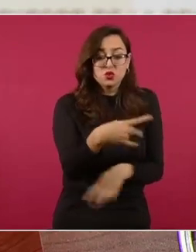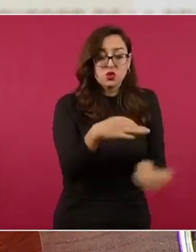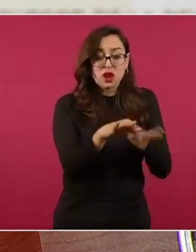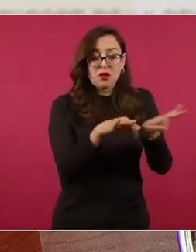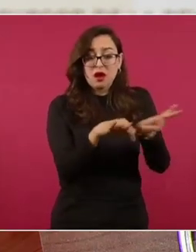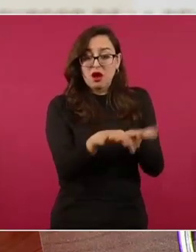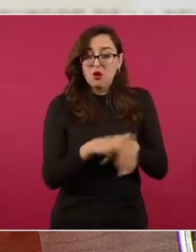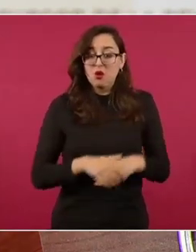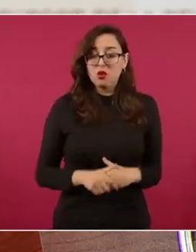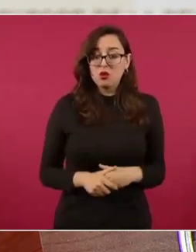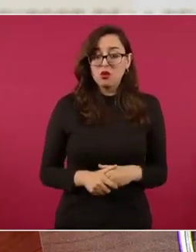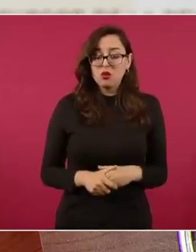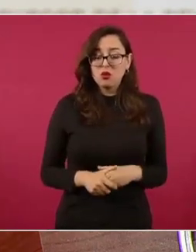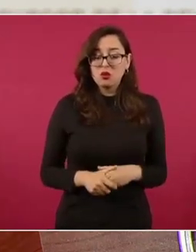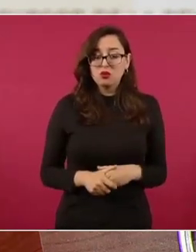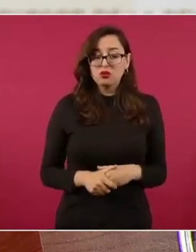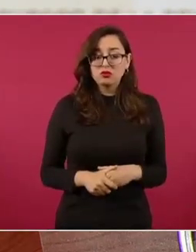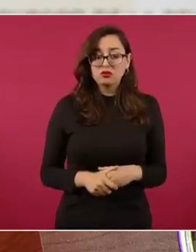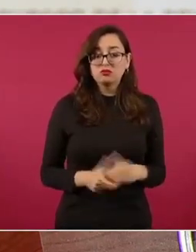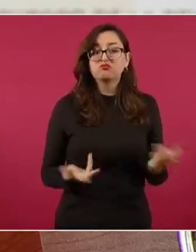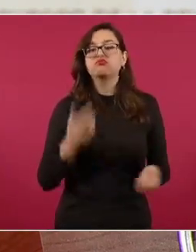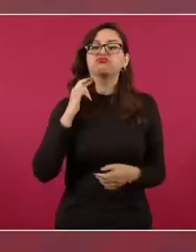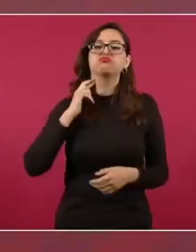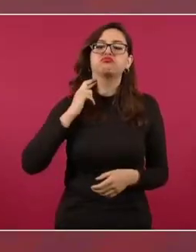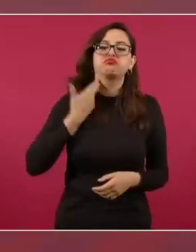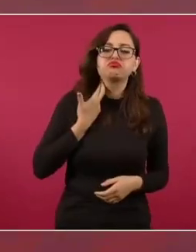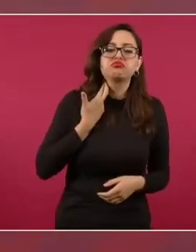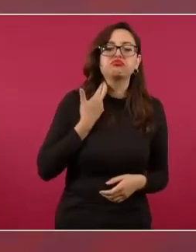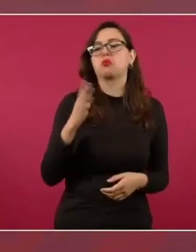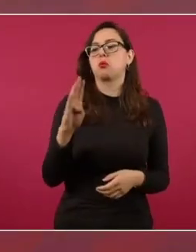con los bots,